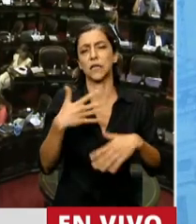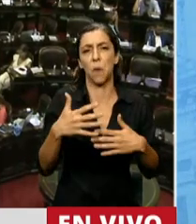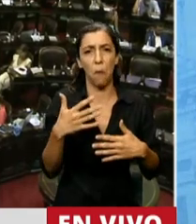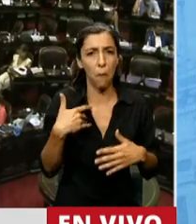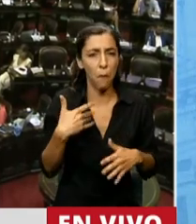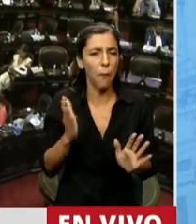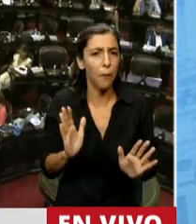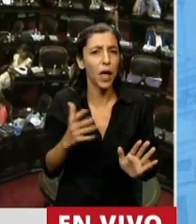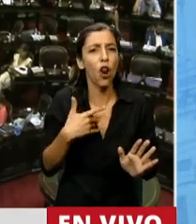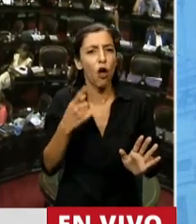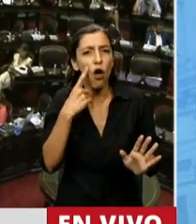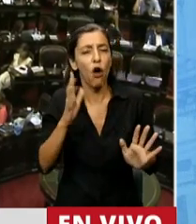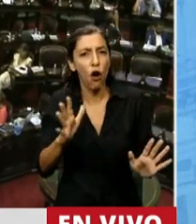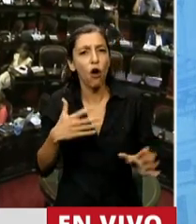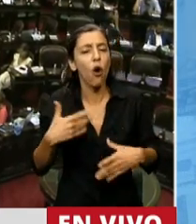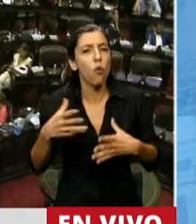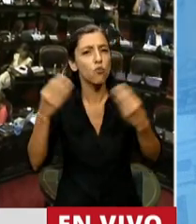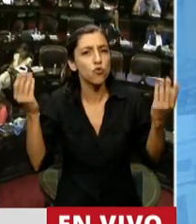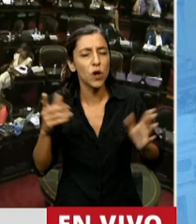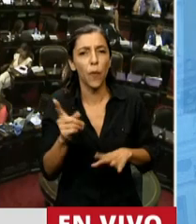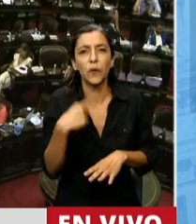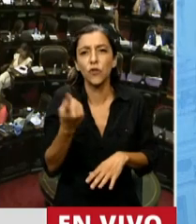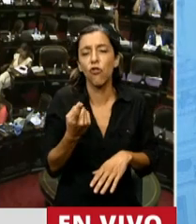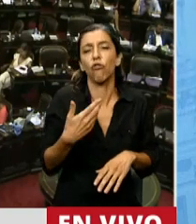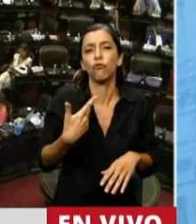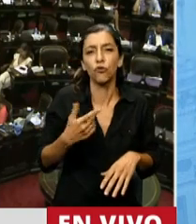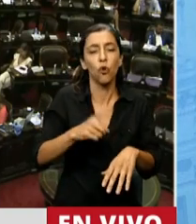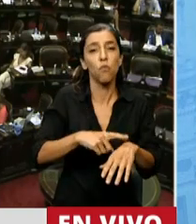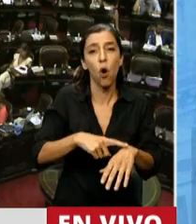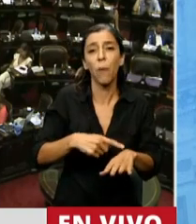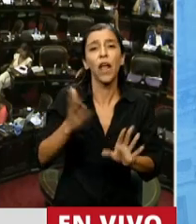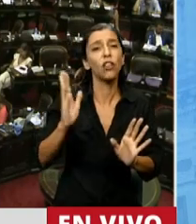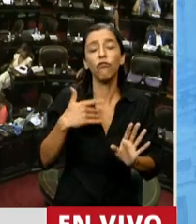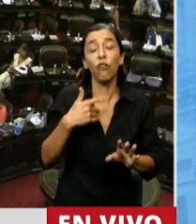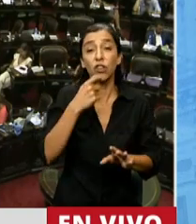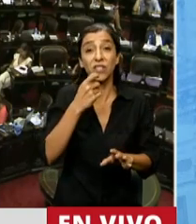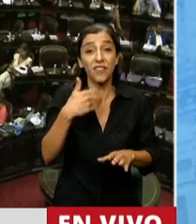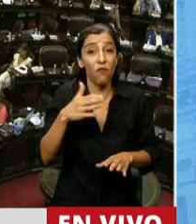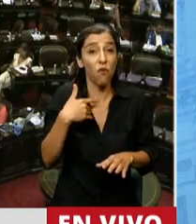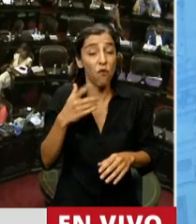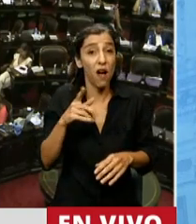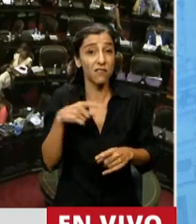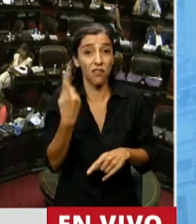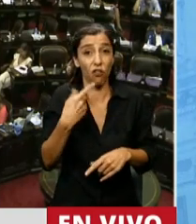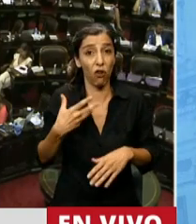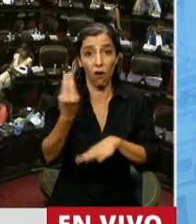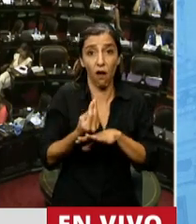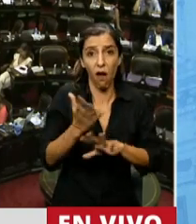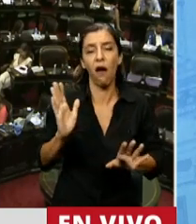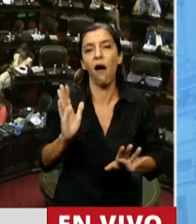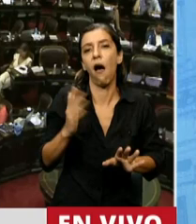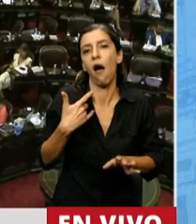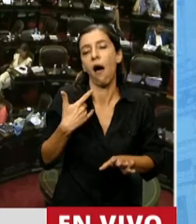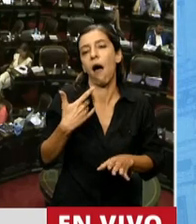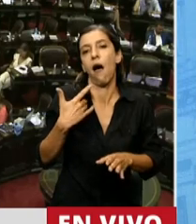no por Baglini, sino por el concepto. Renegábamos, cuando estamos lejos del poder, proponemos cualquier cosa, y cuando estamos en el poder,